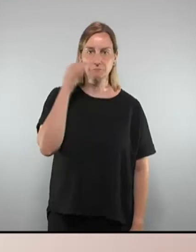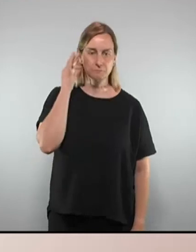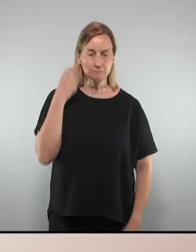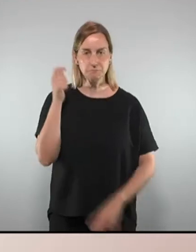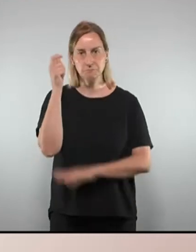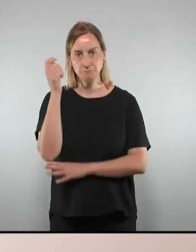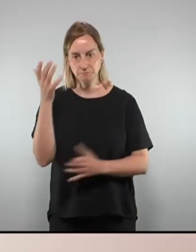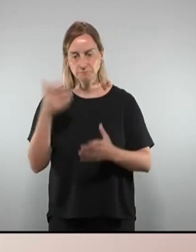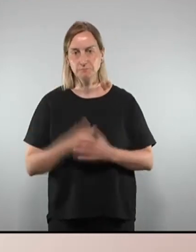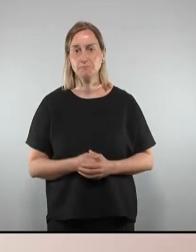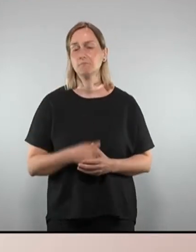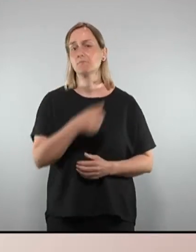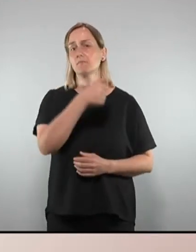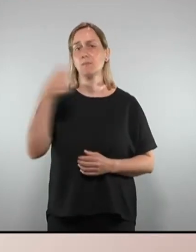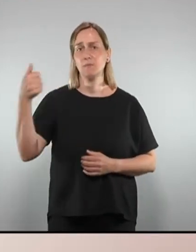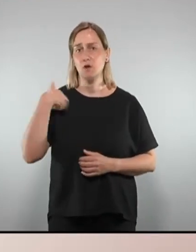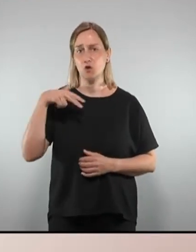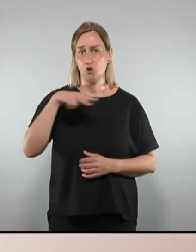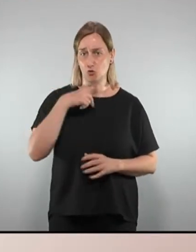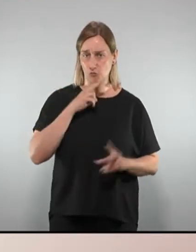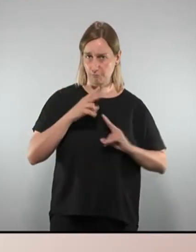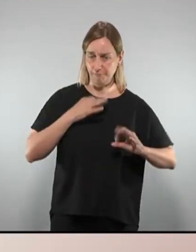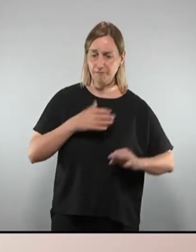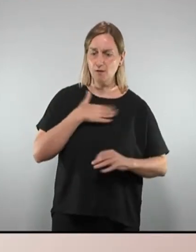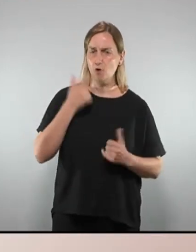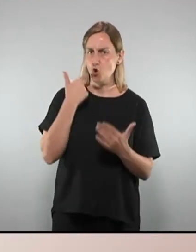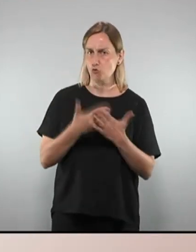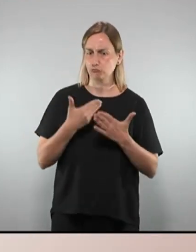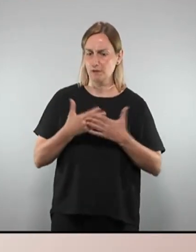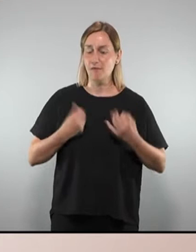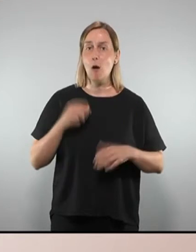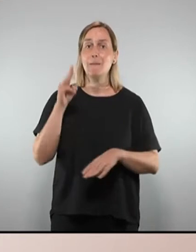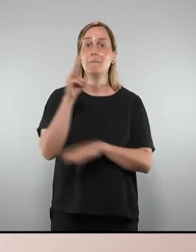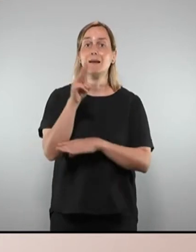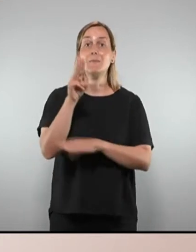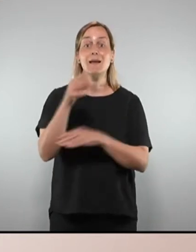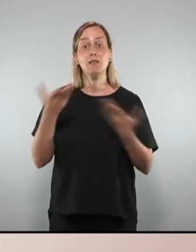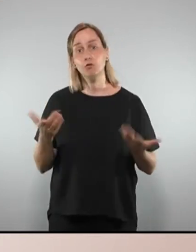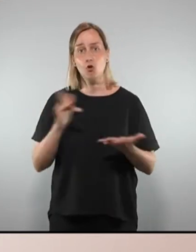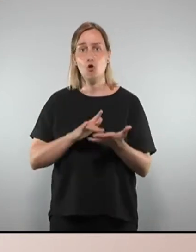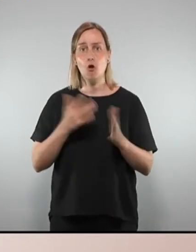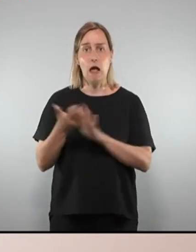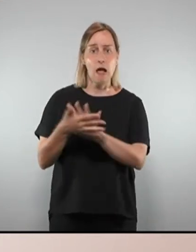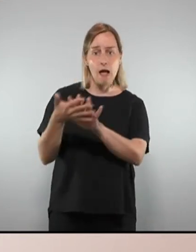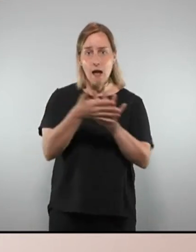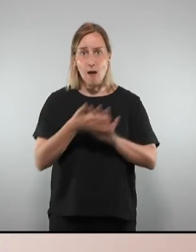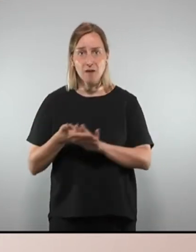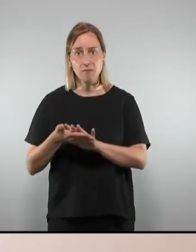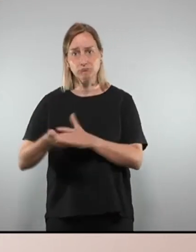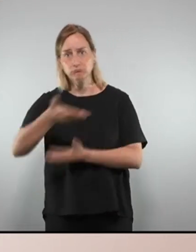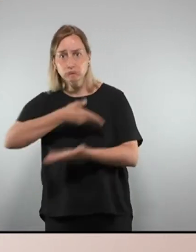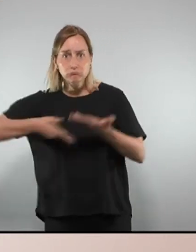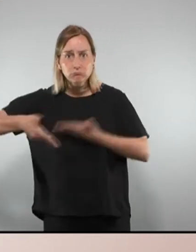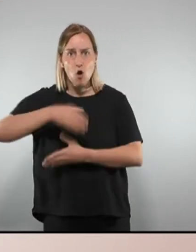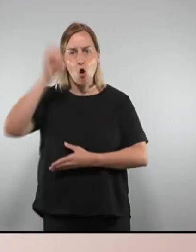si bien en primer lugar quiero hacer una constatación evidente un parlamento es un lugar en el que hablar en el que intercambiar opiniones